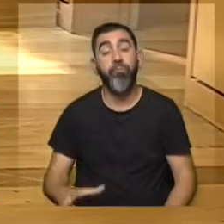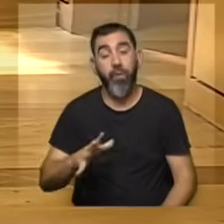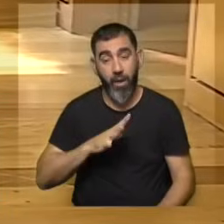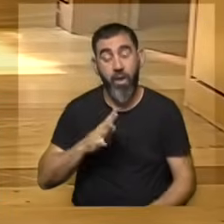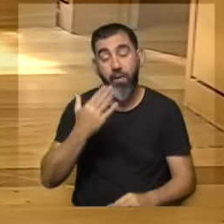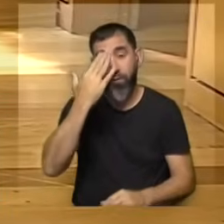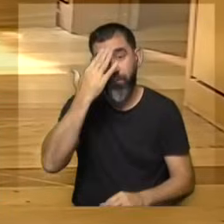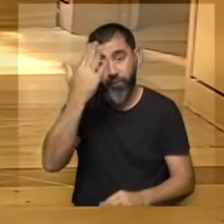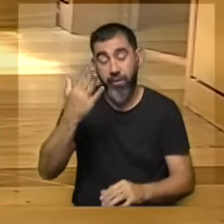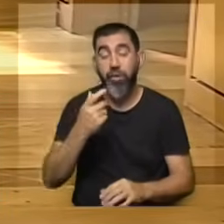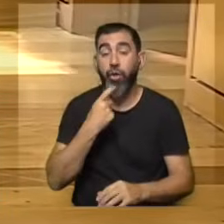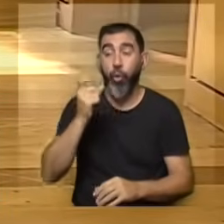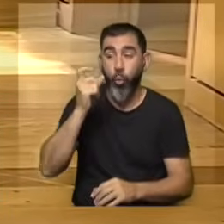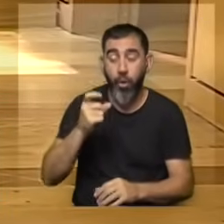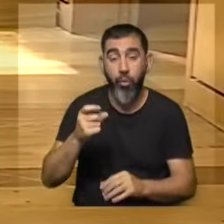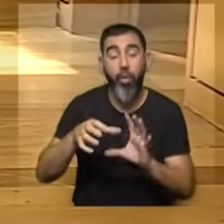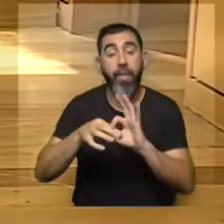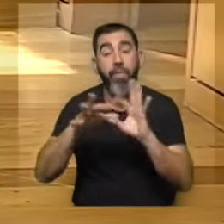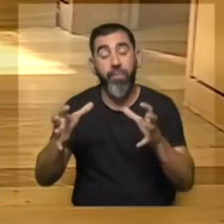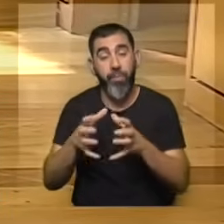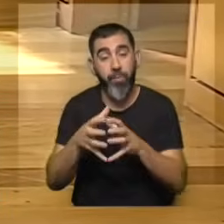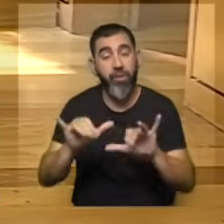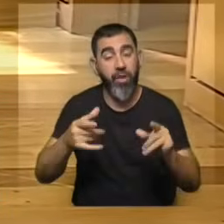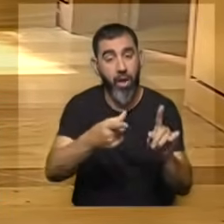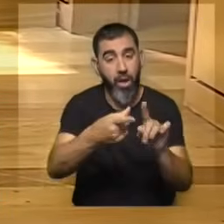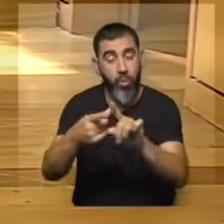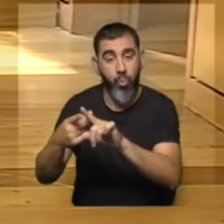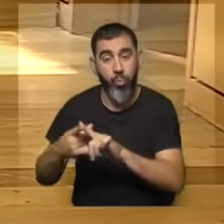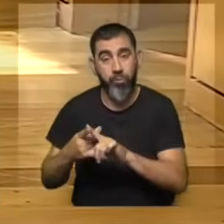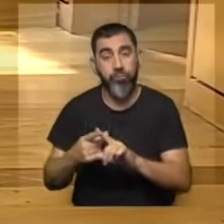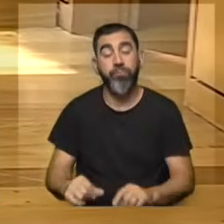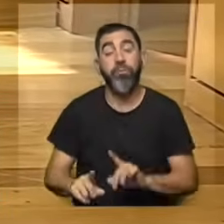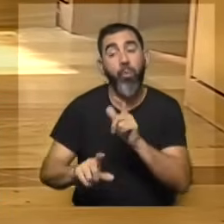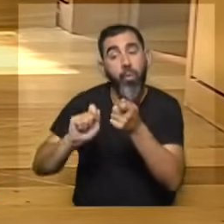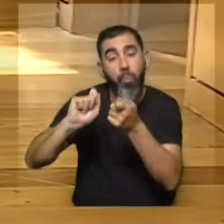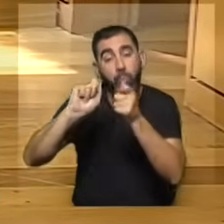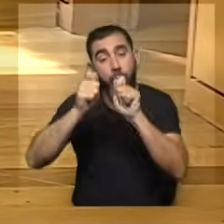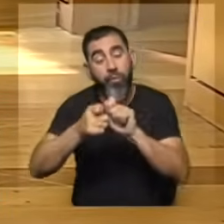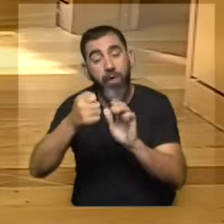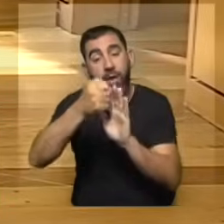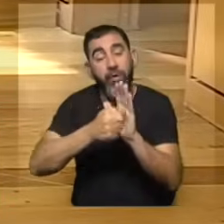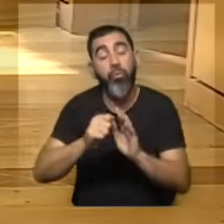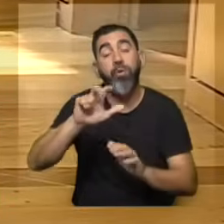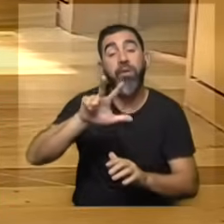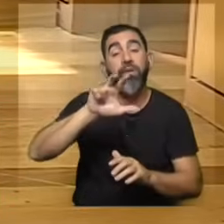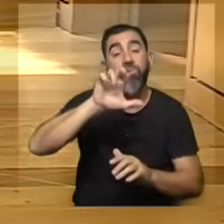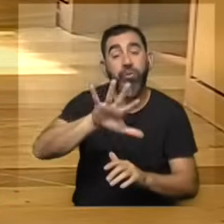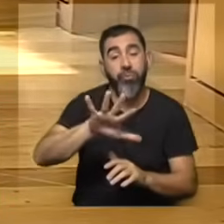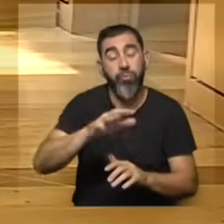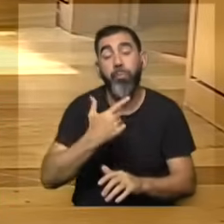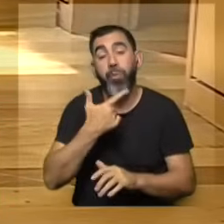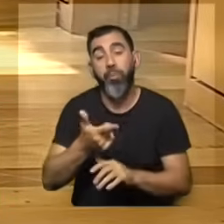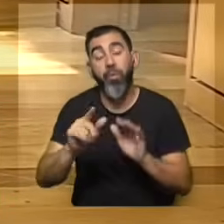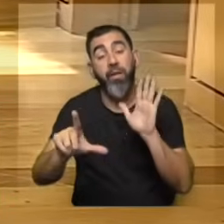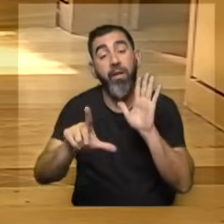de el partido Colorado el frente amplio y el partido independiente con algunas modificaciones del artículo 35 por ejemplo de